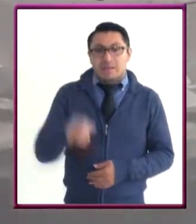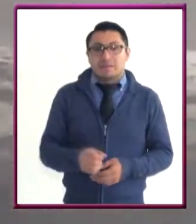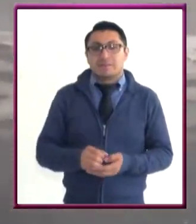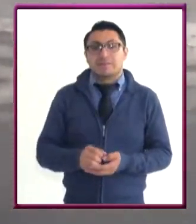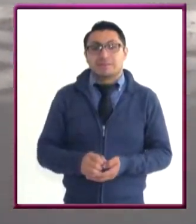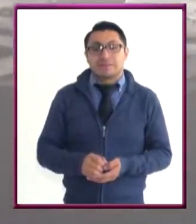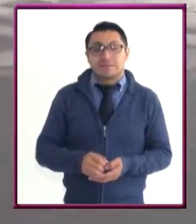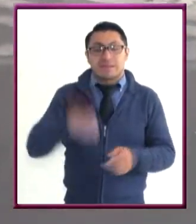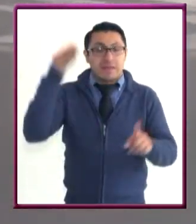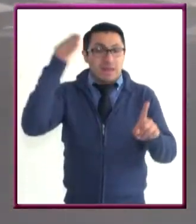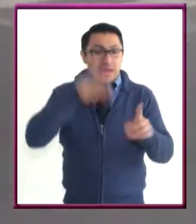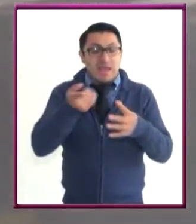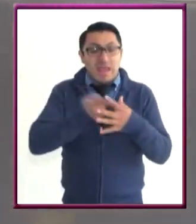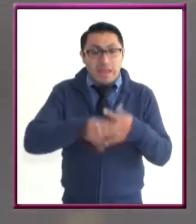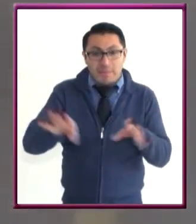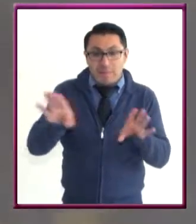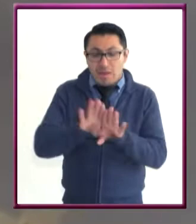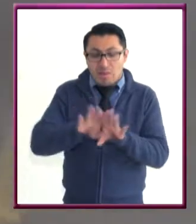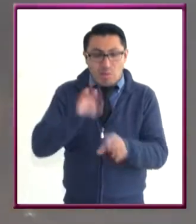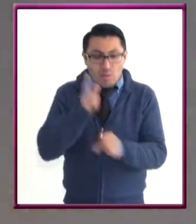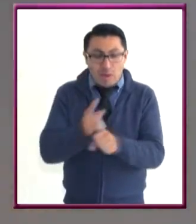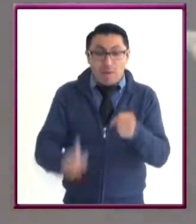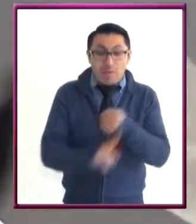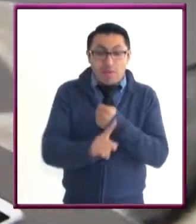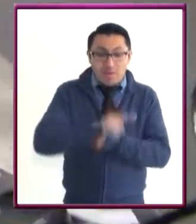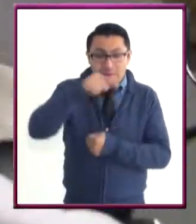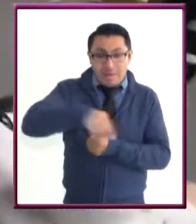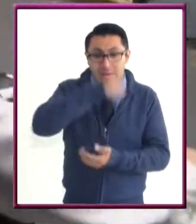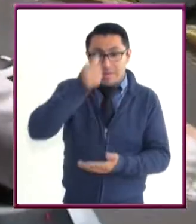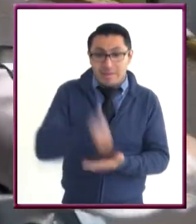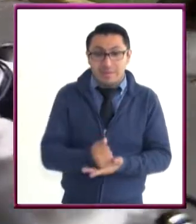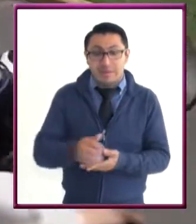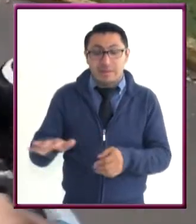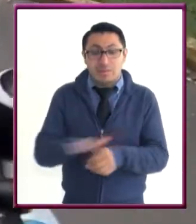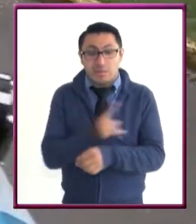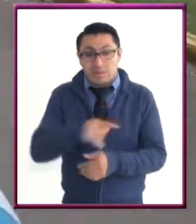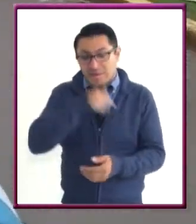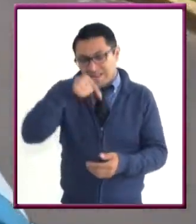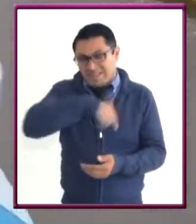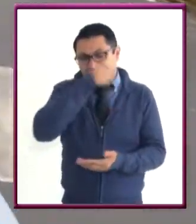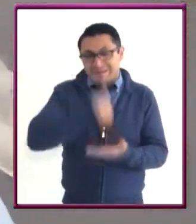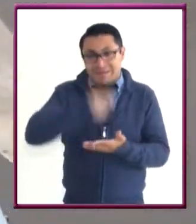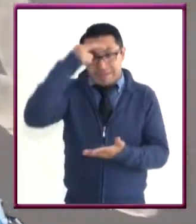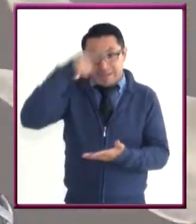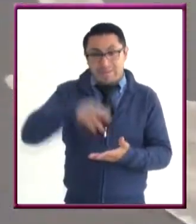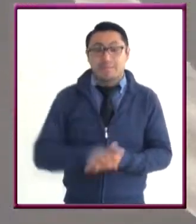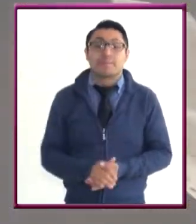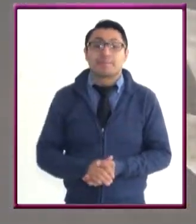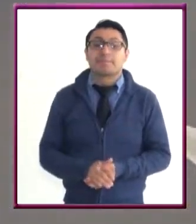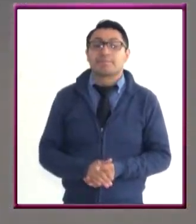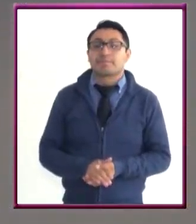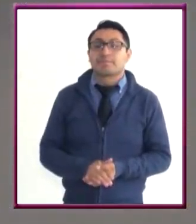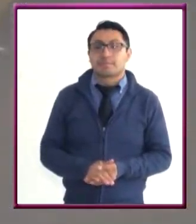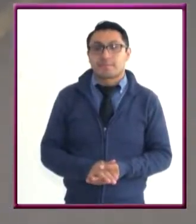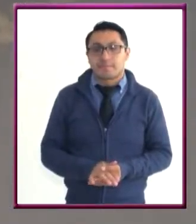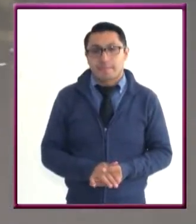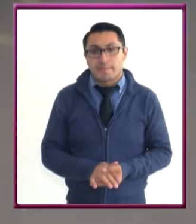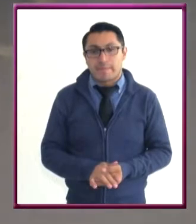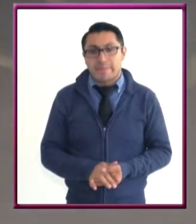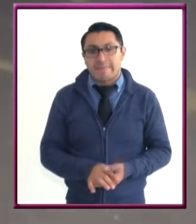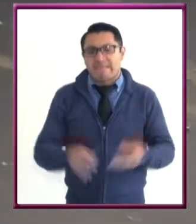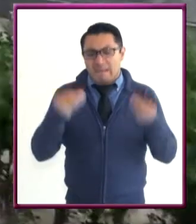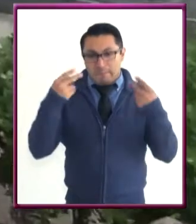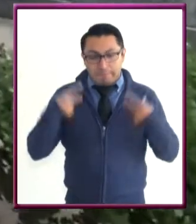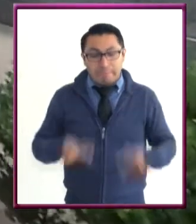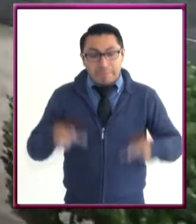Econduce surge a raíz de la problemática que tenemos en las ciudades, principalmente en la Ciudad de México, en donde ya somos